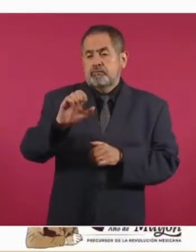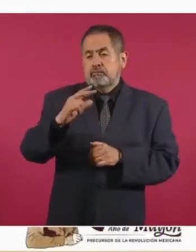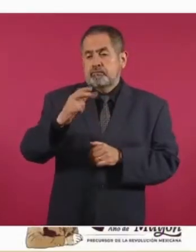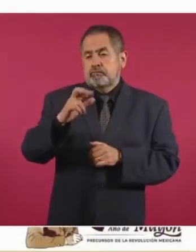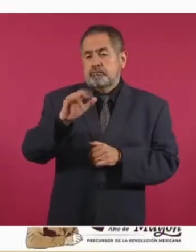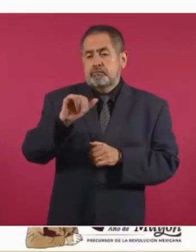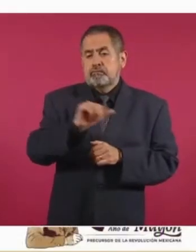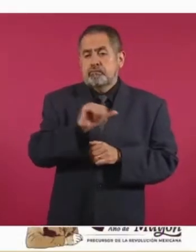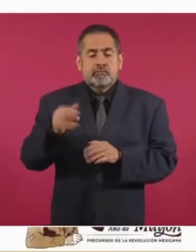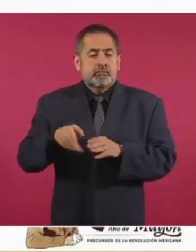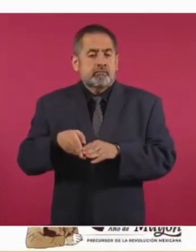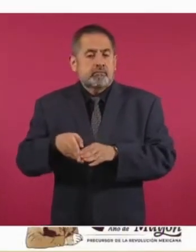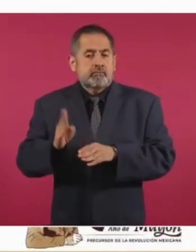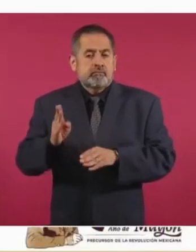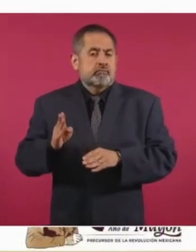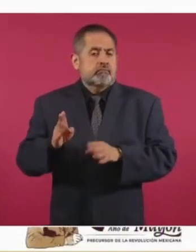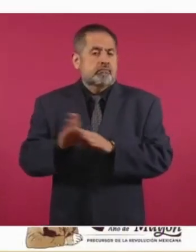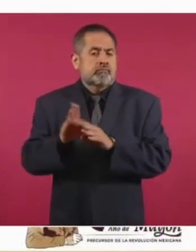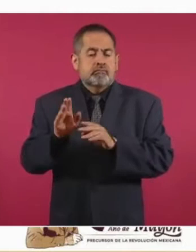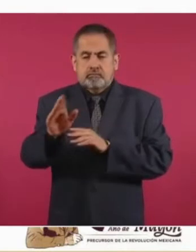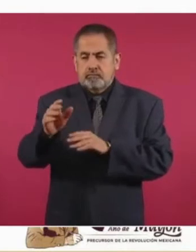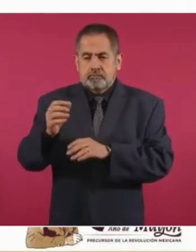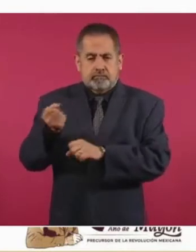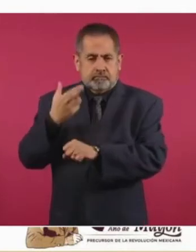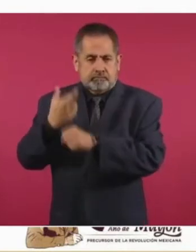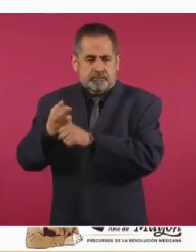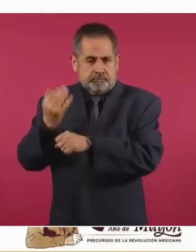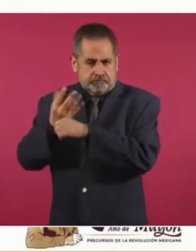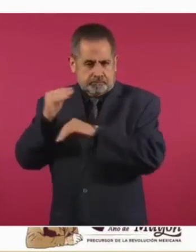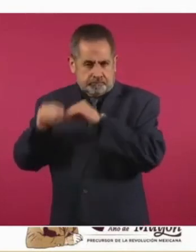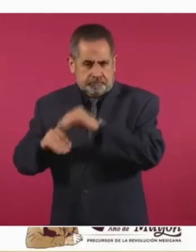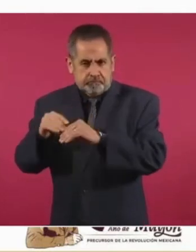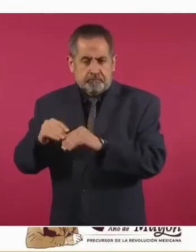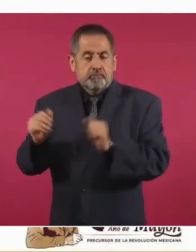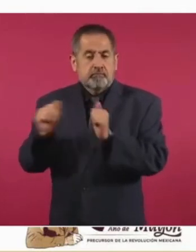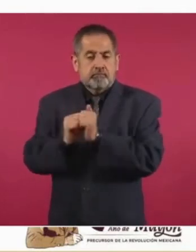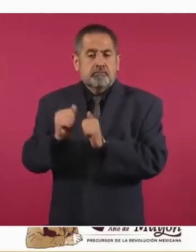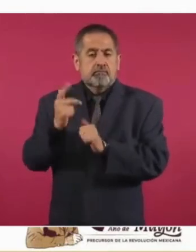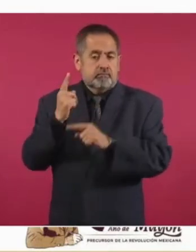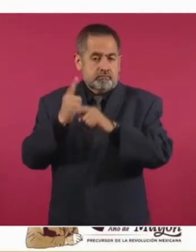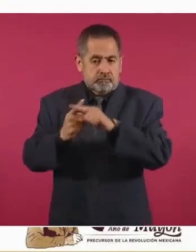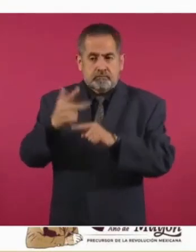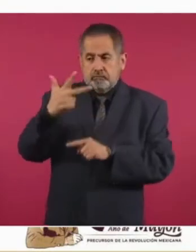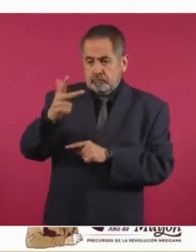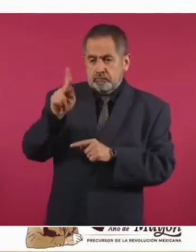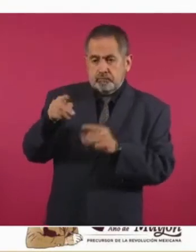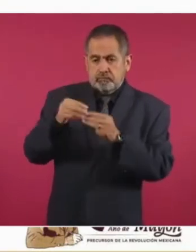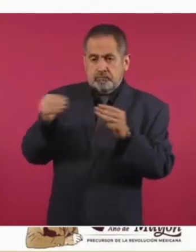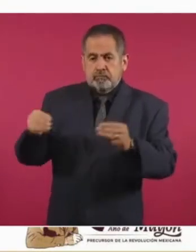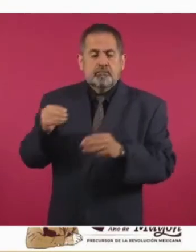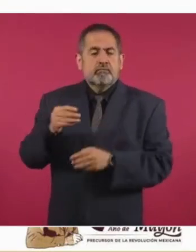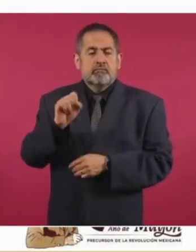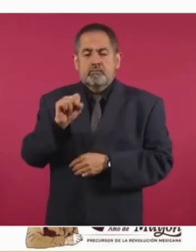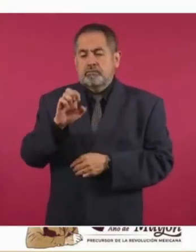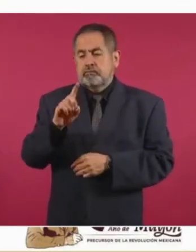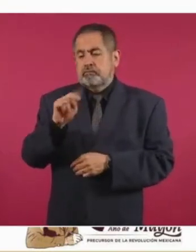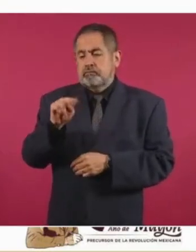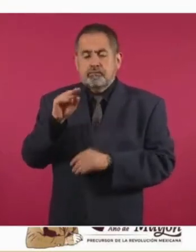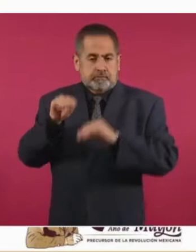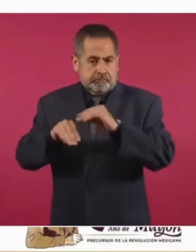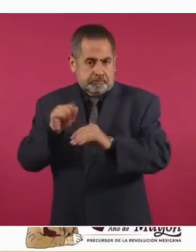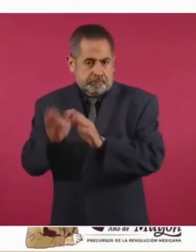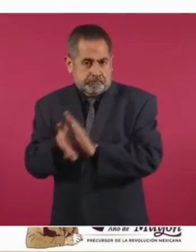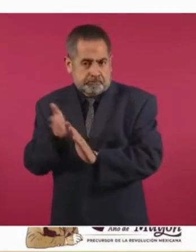15 kilómetros están construidos por la Secretaría de Infraestructura, 8 kilómetros fueron construidos por la Secretaría de la Defensa y tiene